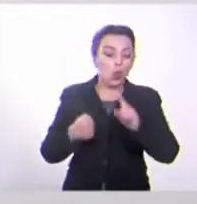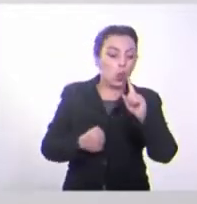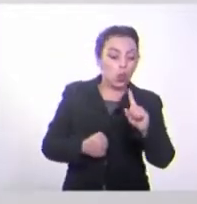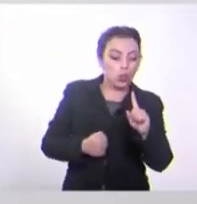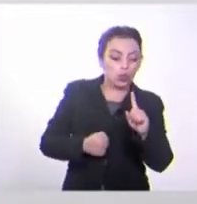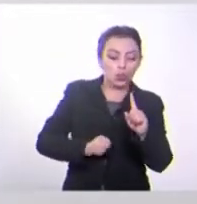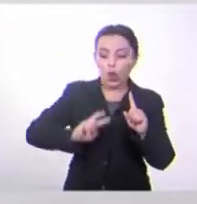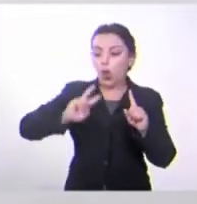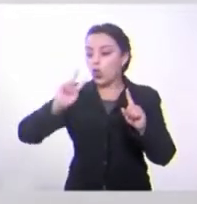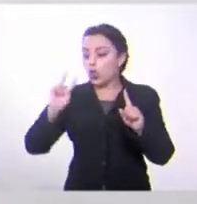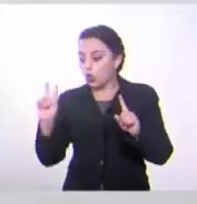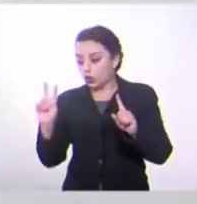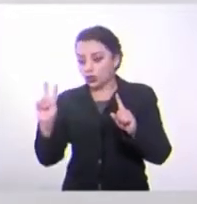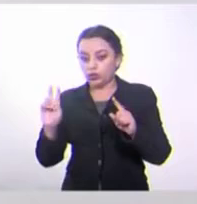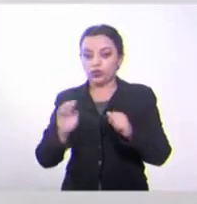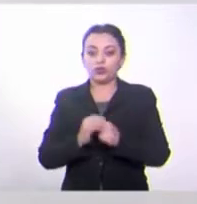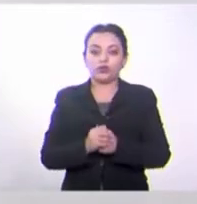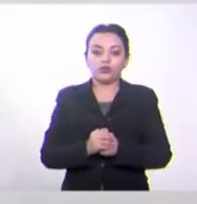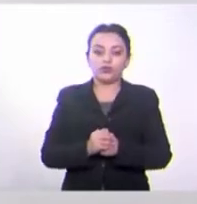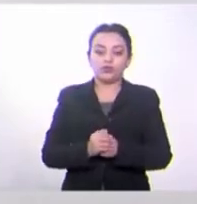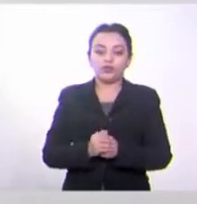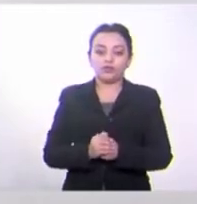si los triángulos son